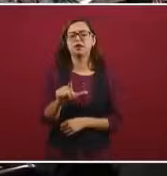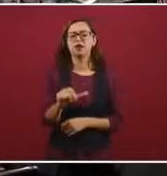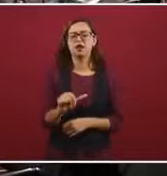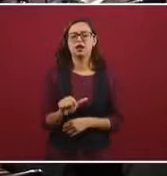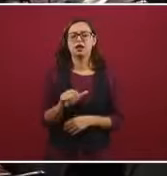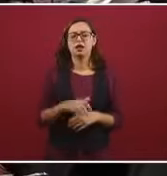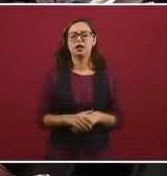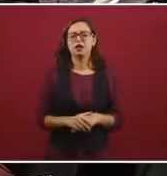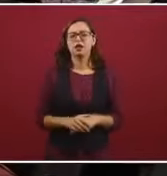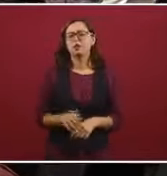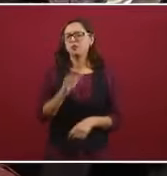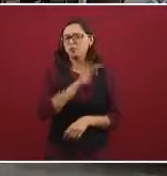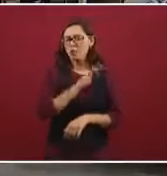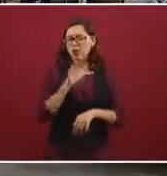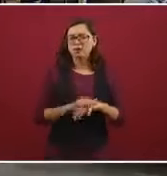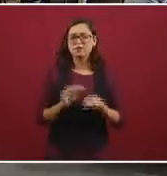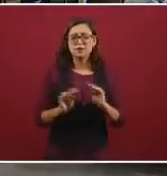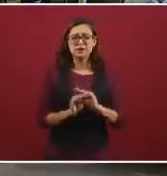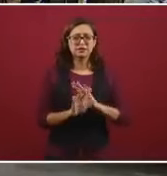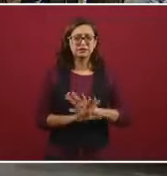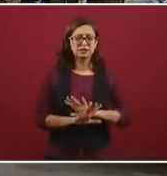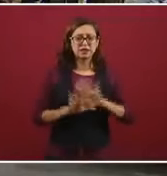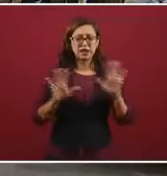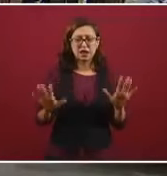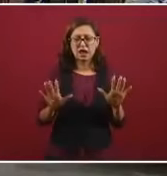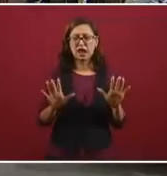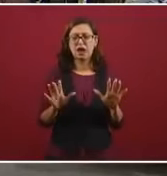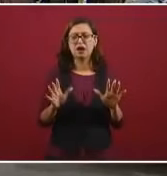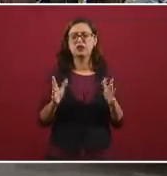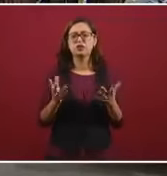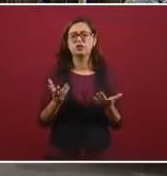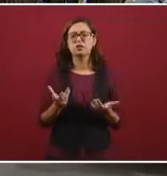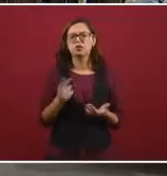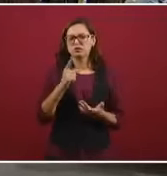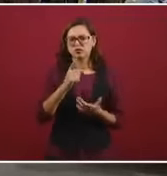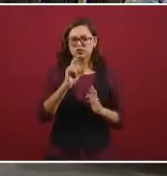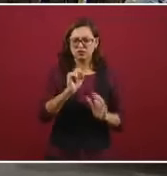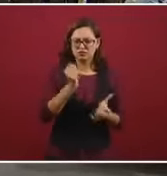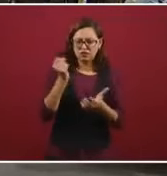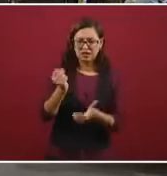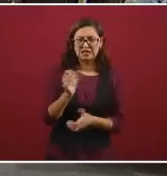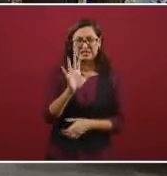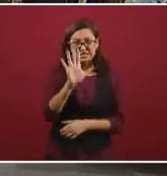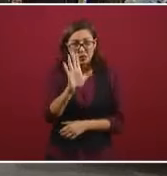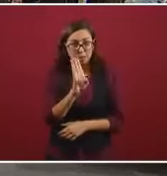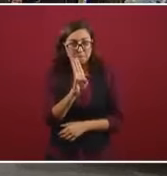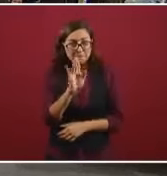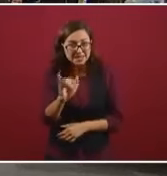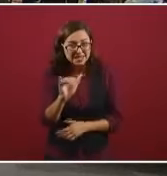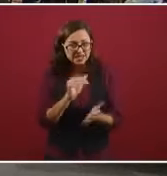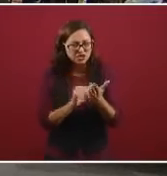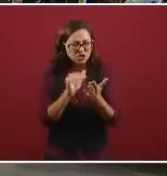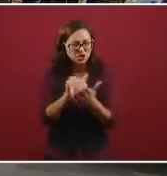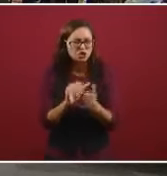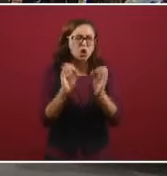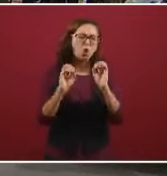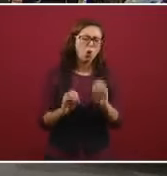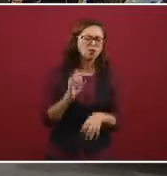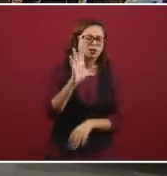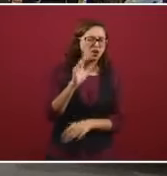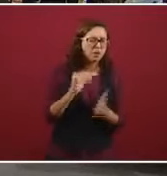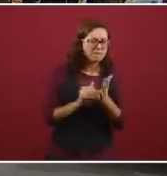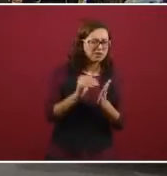si me pudiera aclarar si la inversión de la que hablaba eran 5 billones o 5 millones,